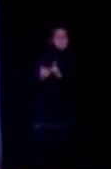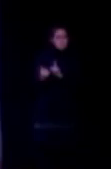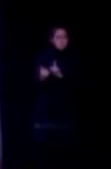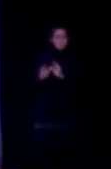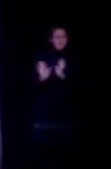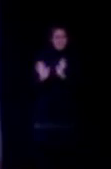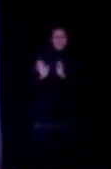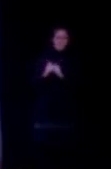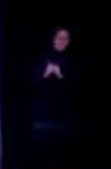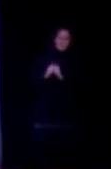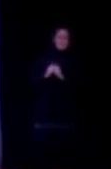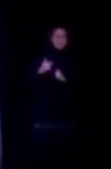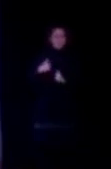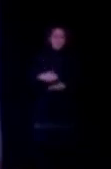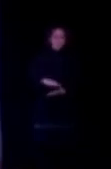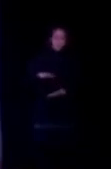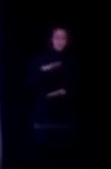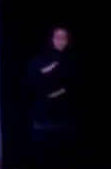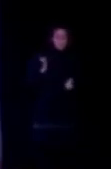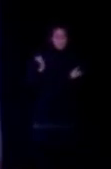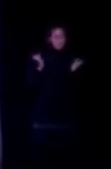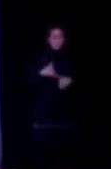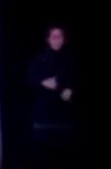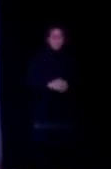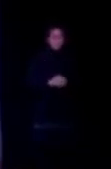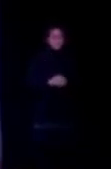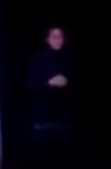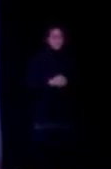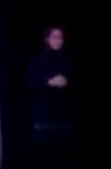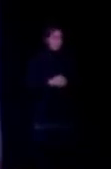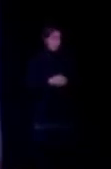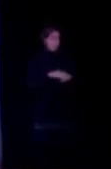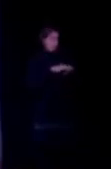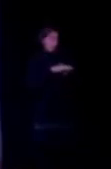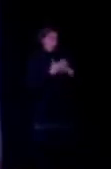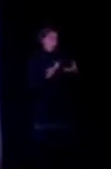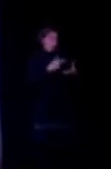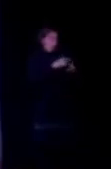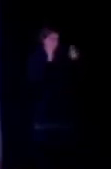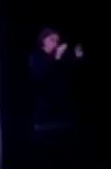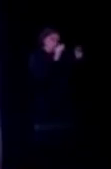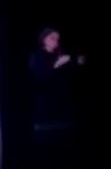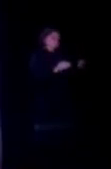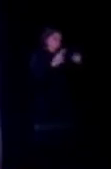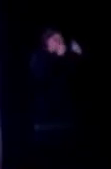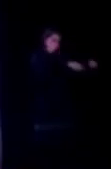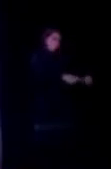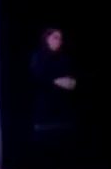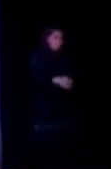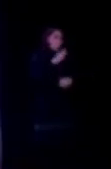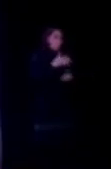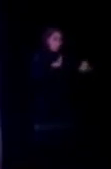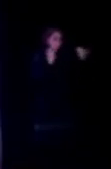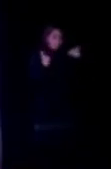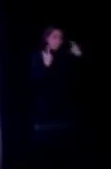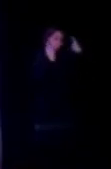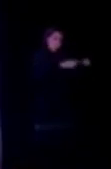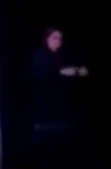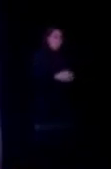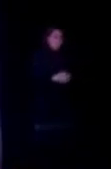es que no estoy preparado? No, si no estás preparado, prepárate. Es tu responsabilidad. Y si no,